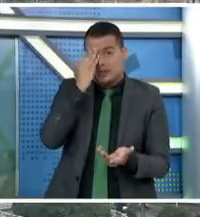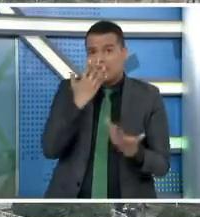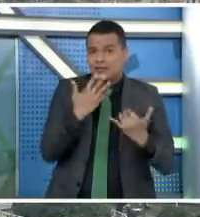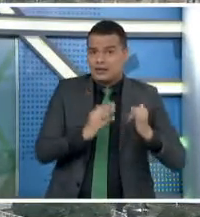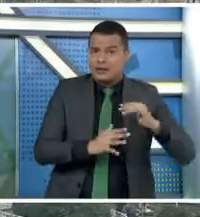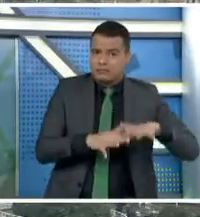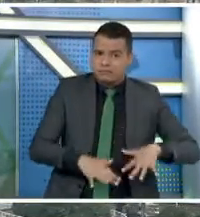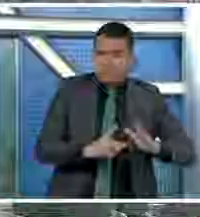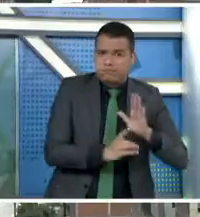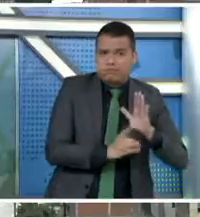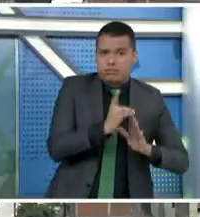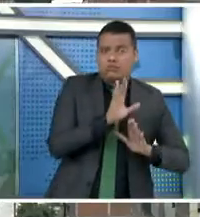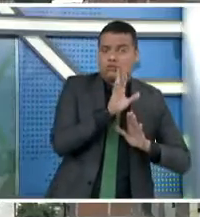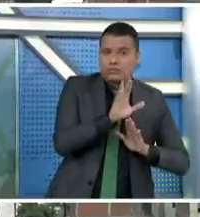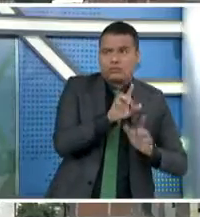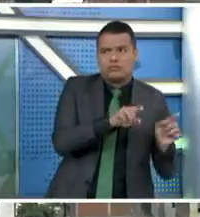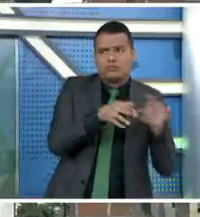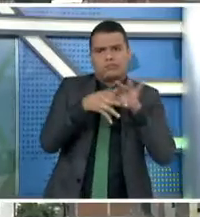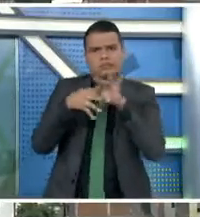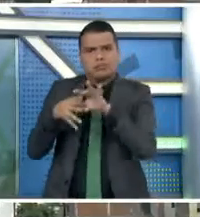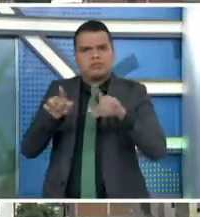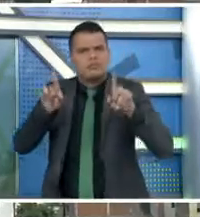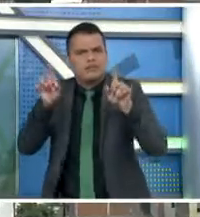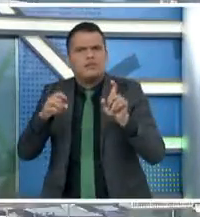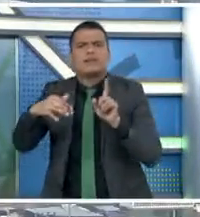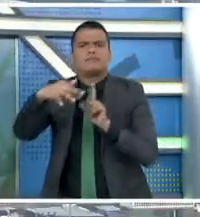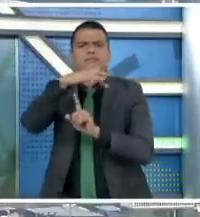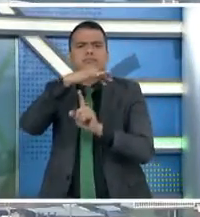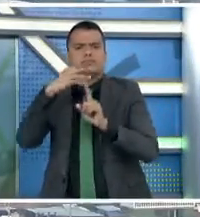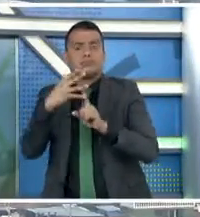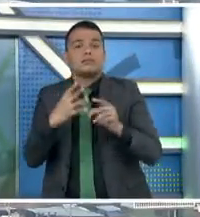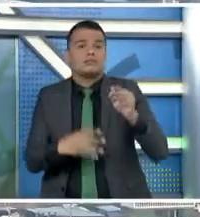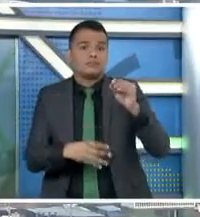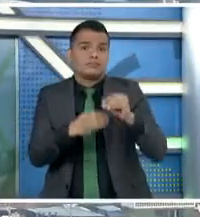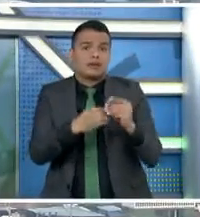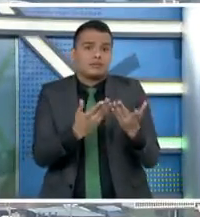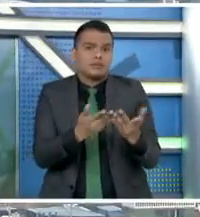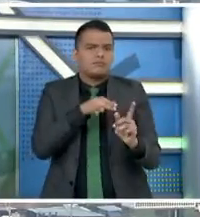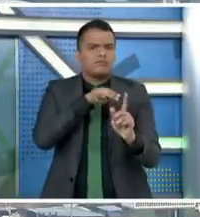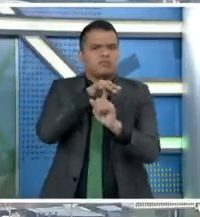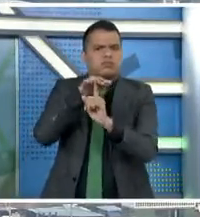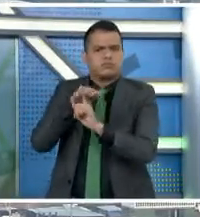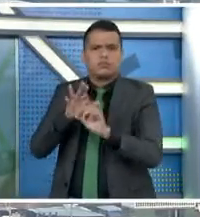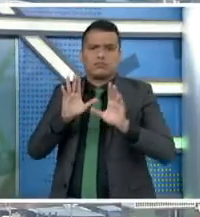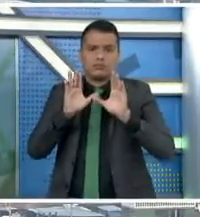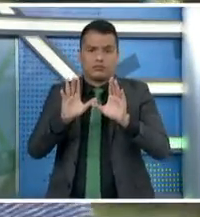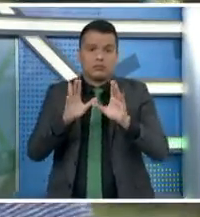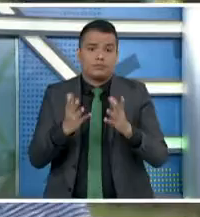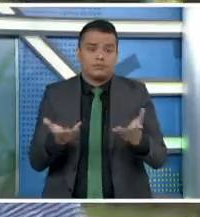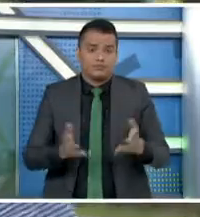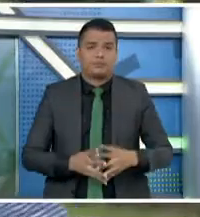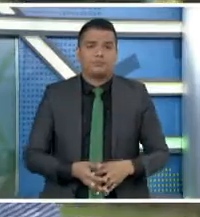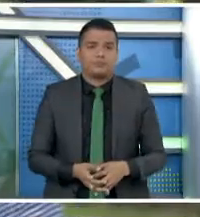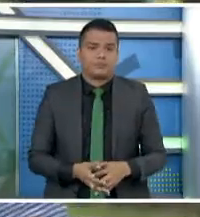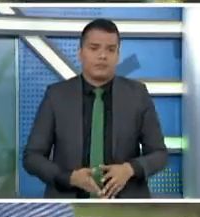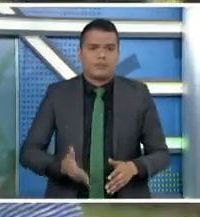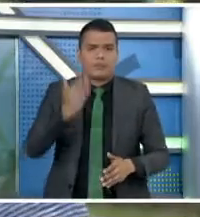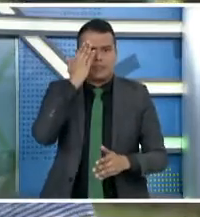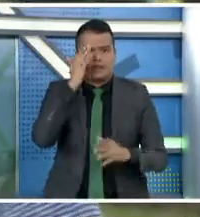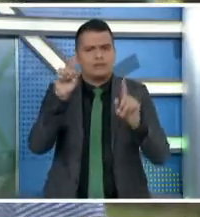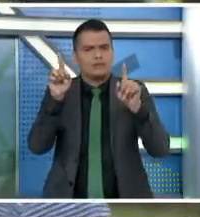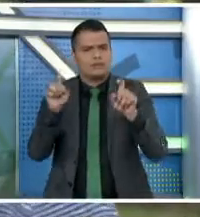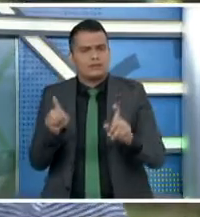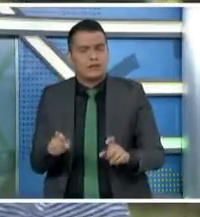directa con el desarrollo de las obras de infraestructura de la capital del valle y la contaminación en todas sus formas temas sensibles de ciudad por ejemplo